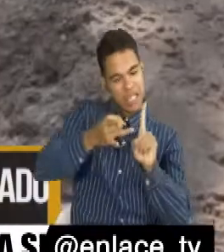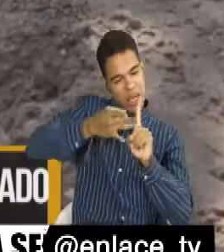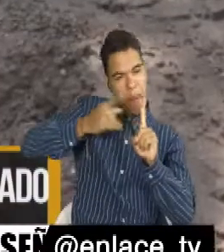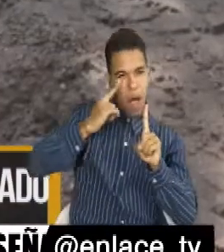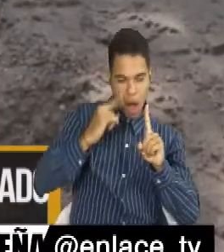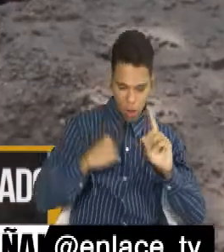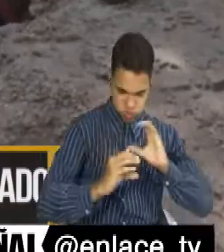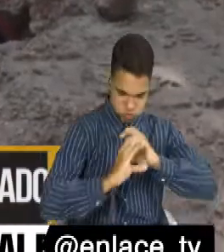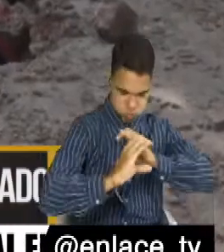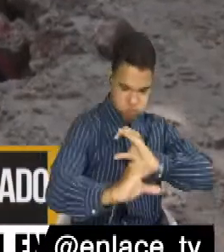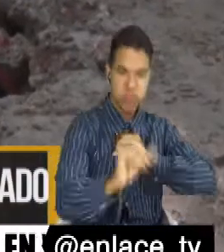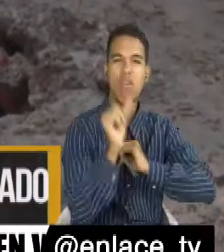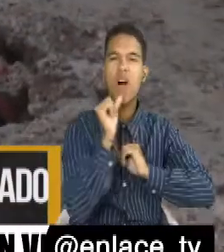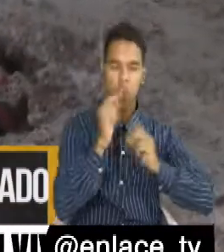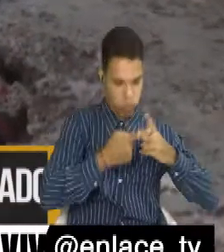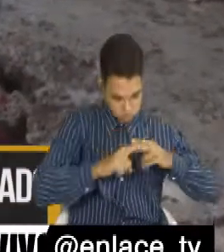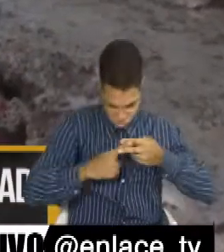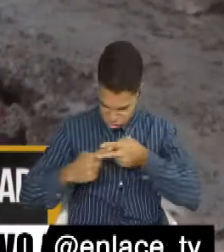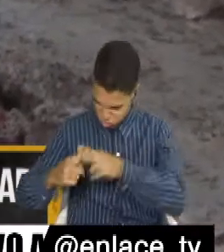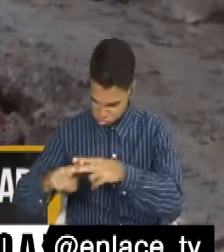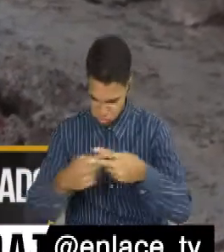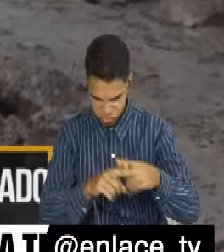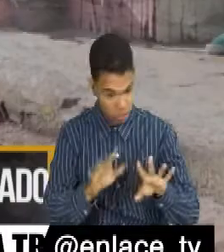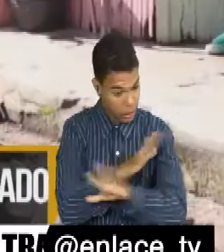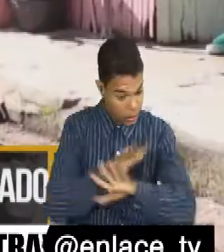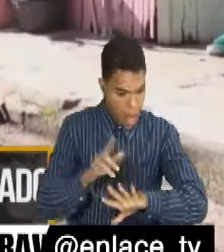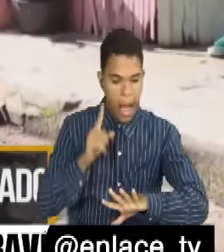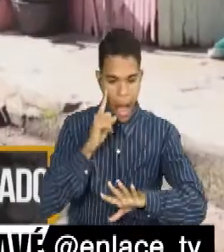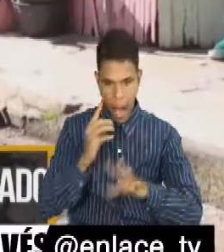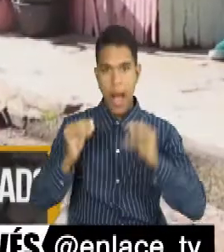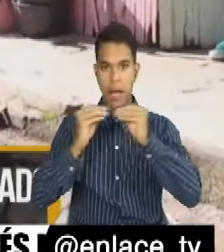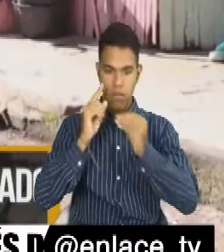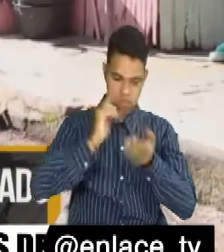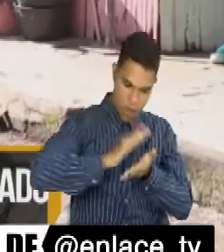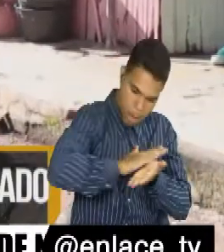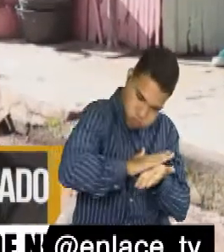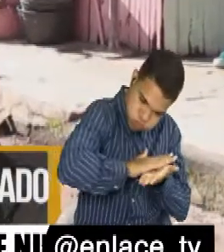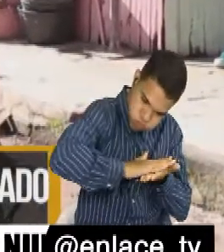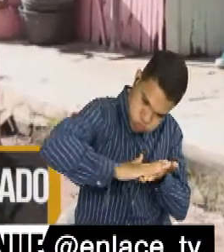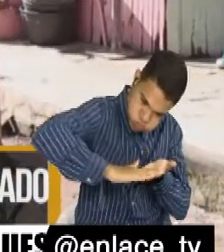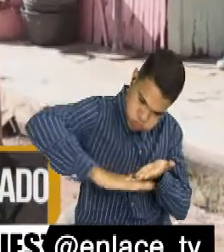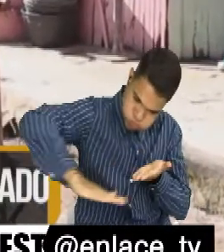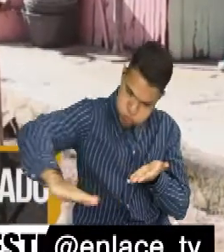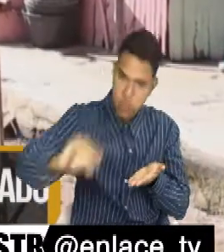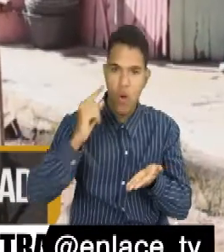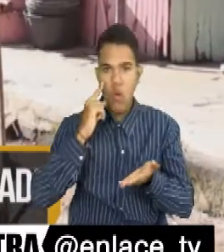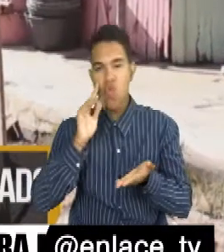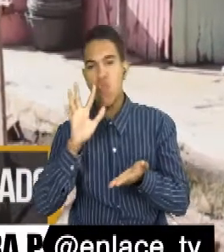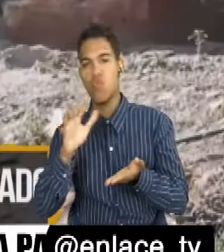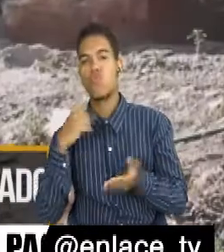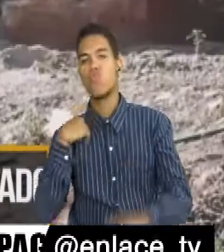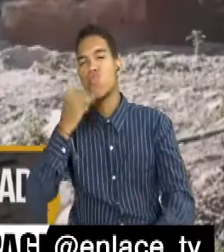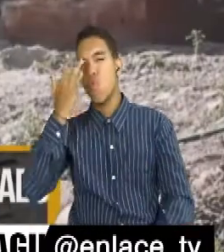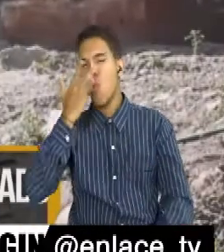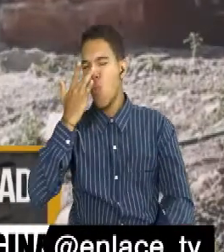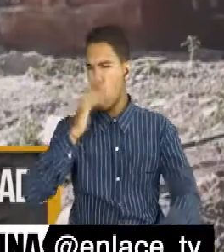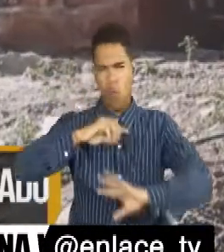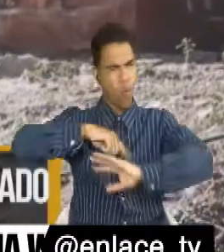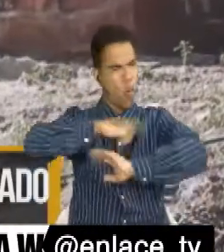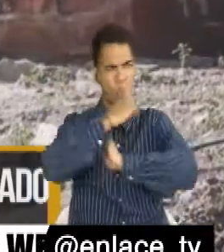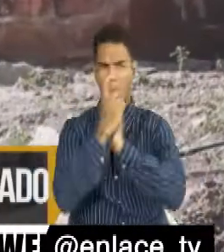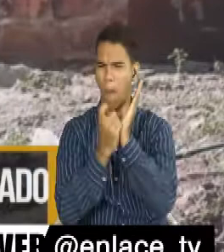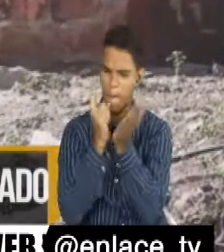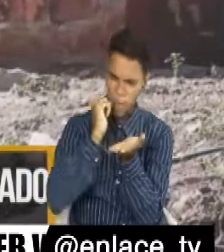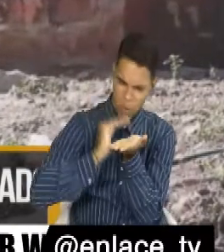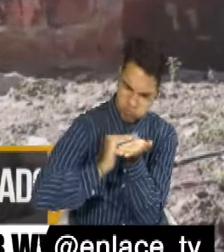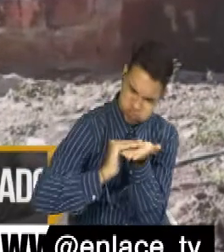estos contratos, los alcantarillados, obras de estabilización y autopavimentación para que terminen generando un beneficio ya con un